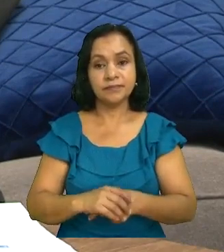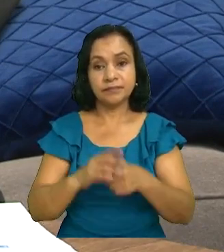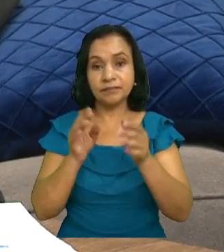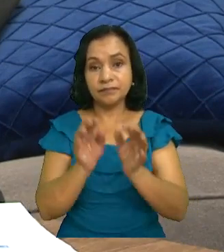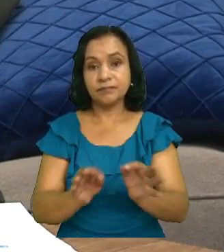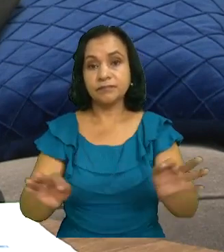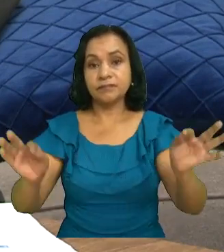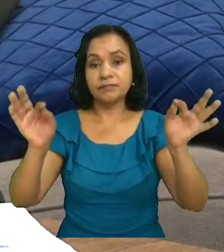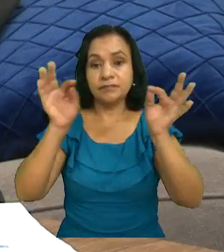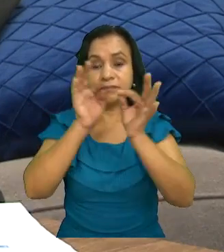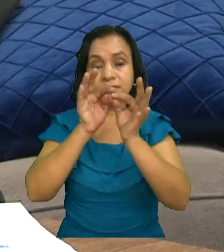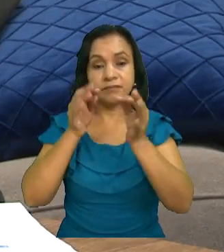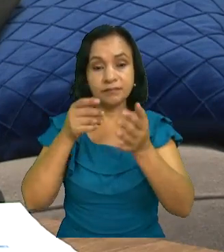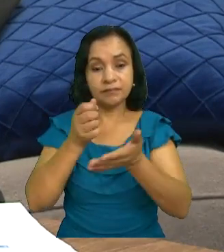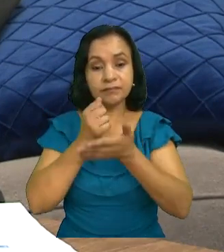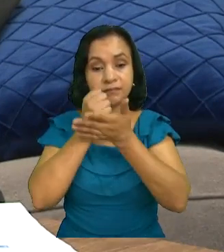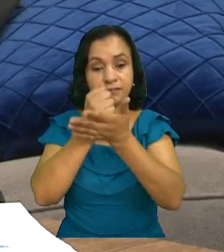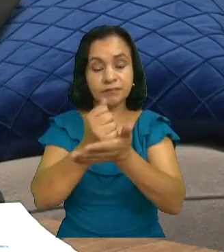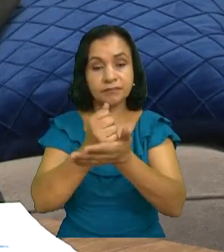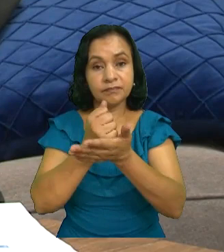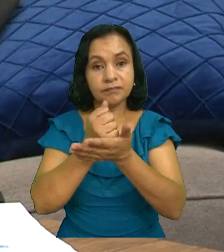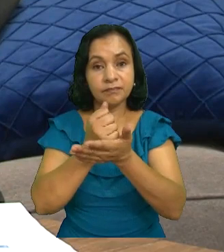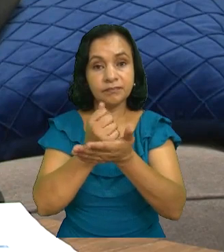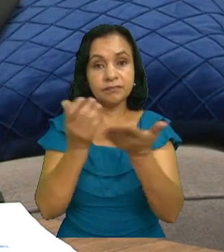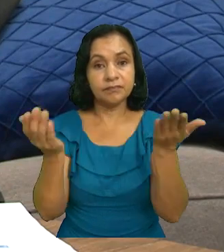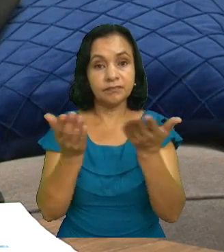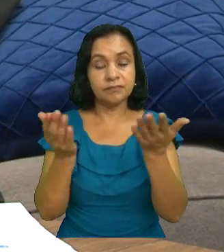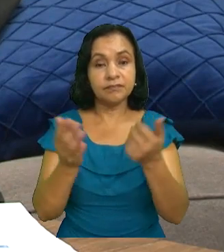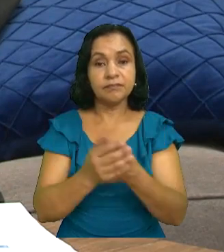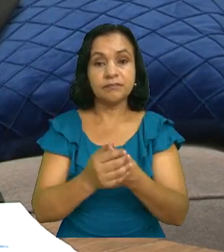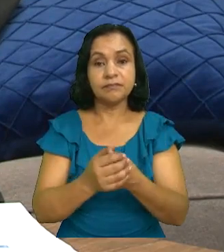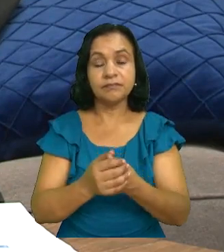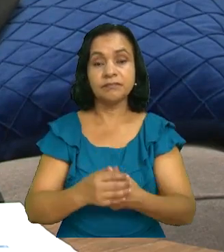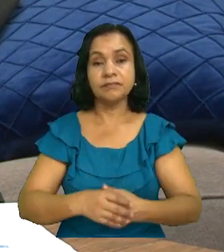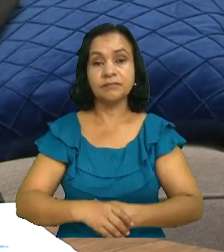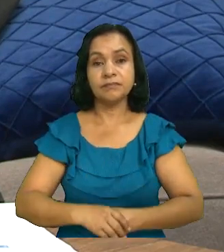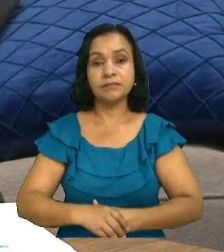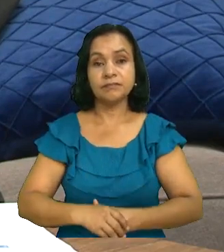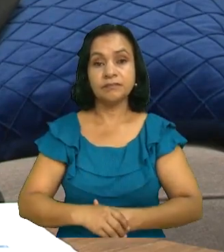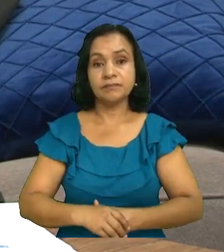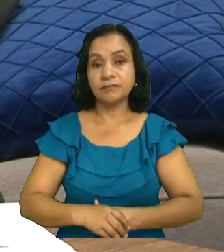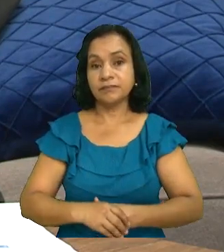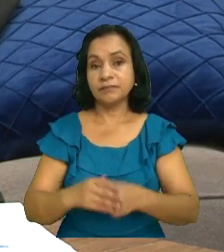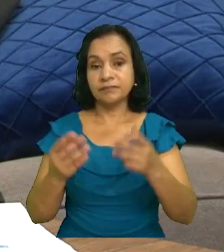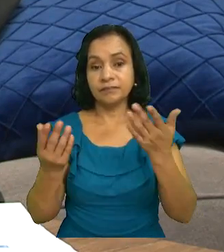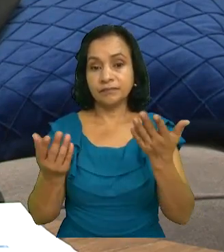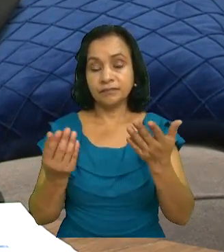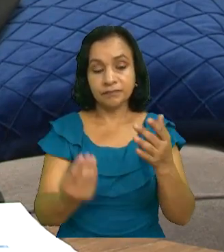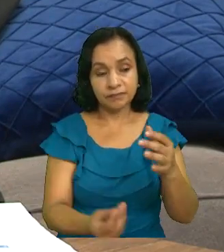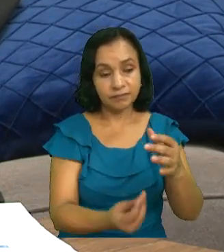impactos que están calculados, que están medidos en la producción,